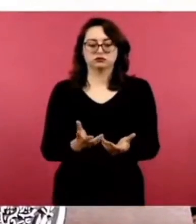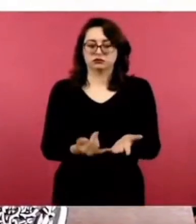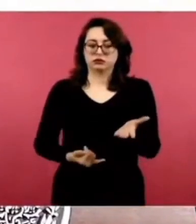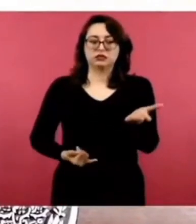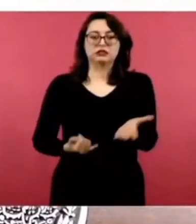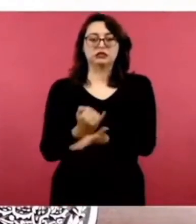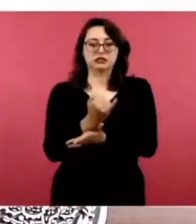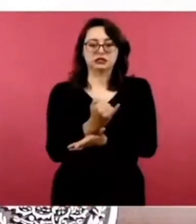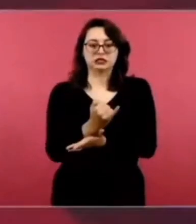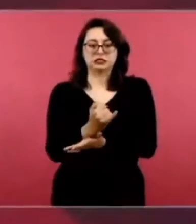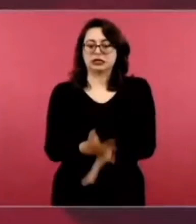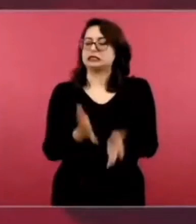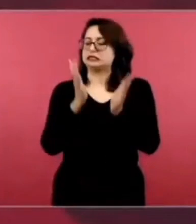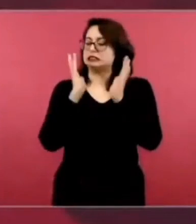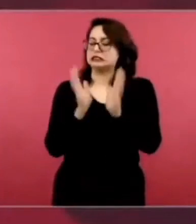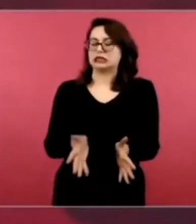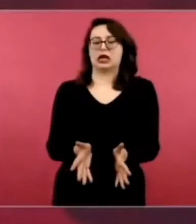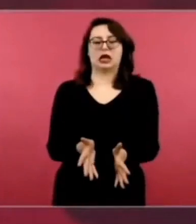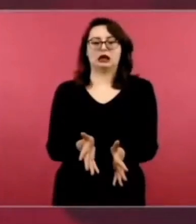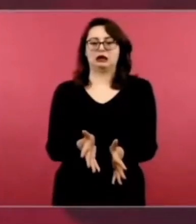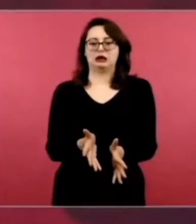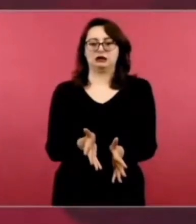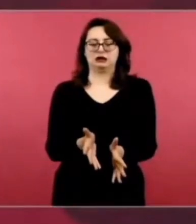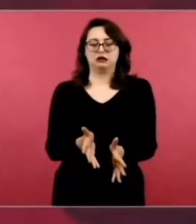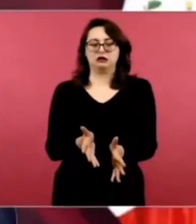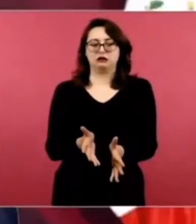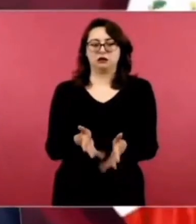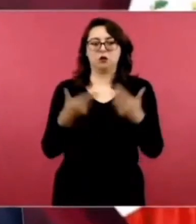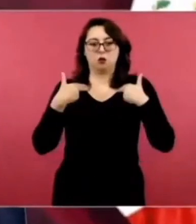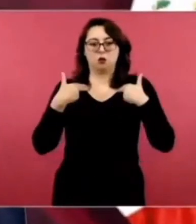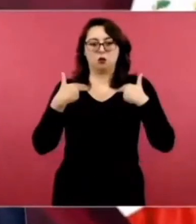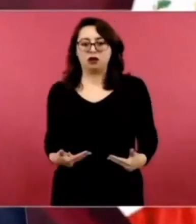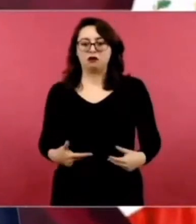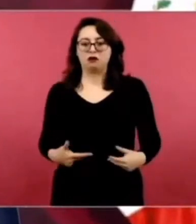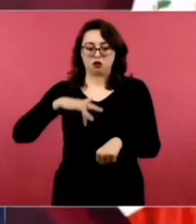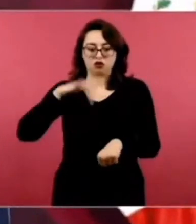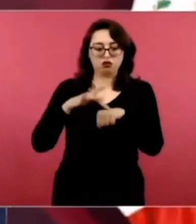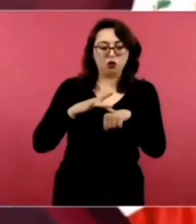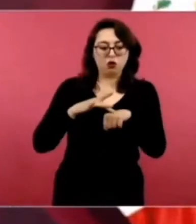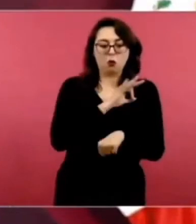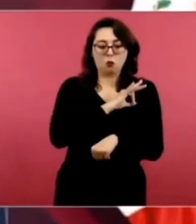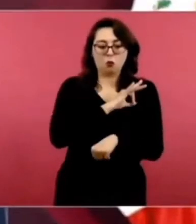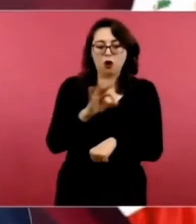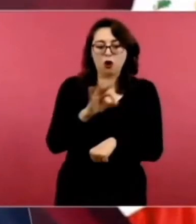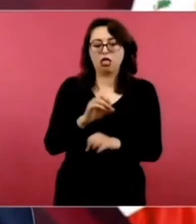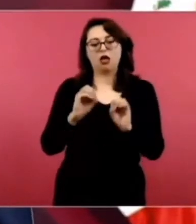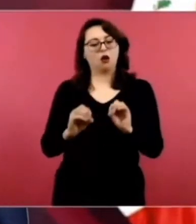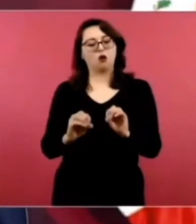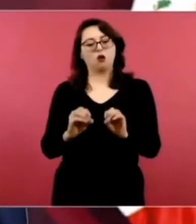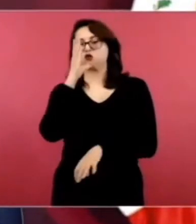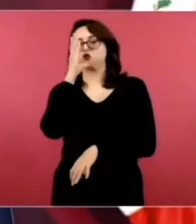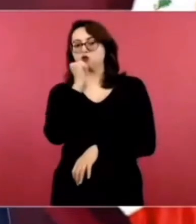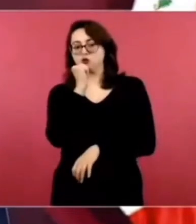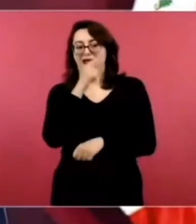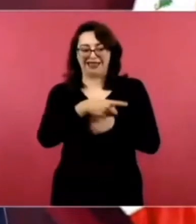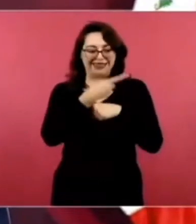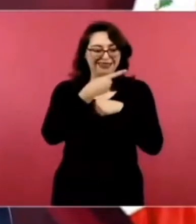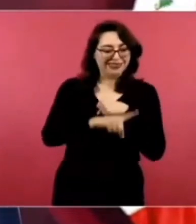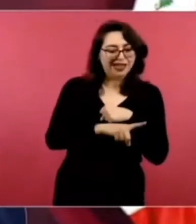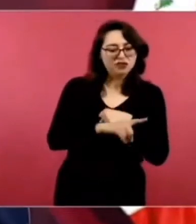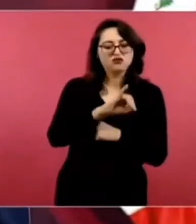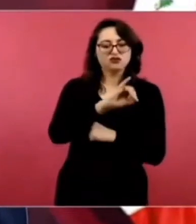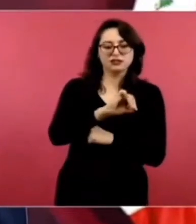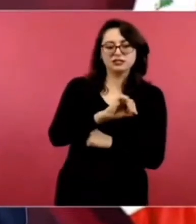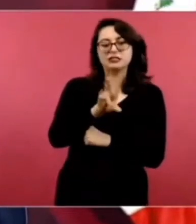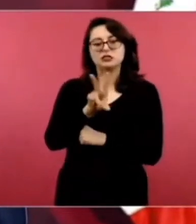vez por todas si es dañino o no ese